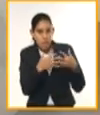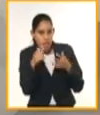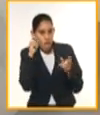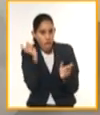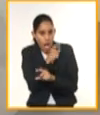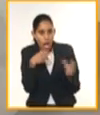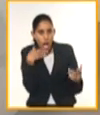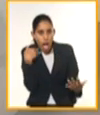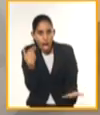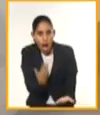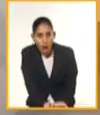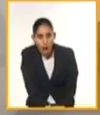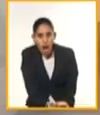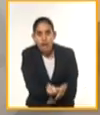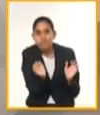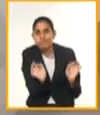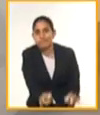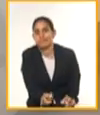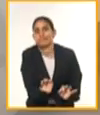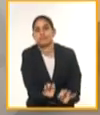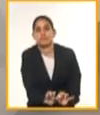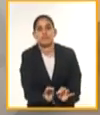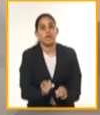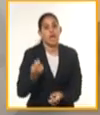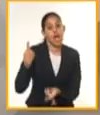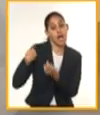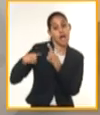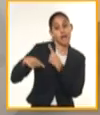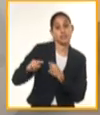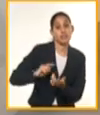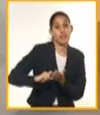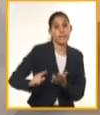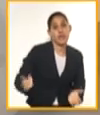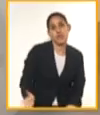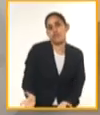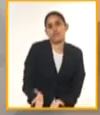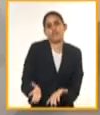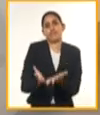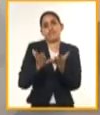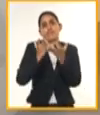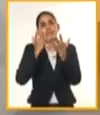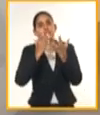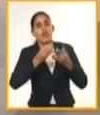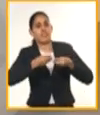hasta hace unas semanas antes de ser secretario de Estado decía que había que darle más armas a Ucrania, que había que dar más dinero